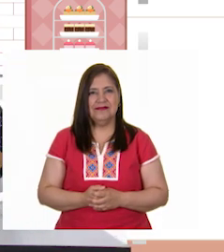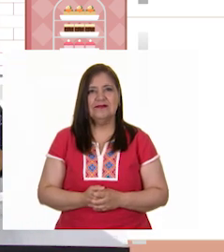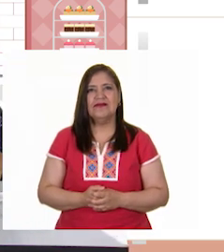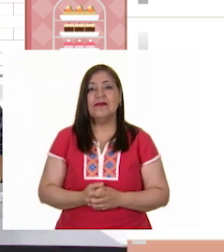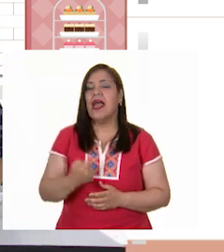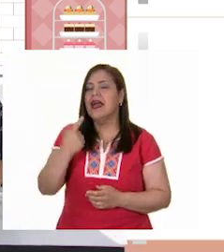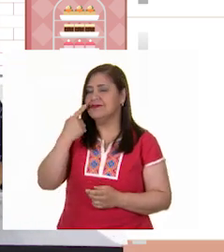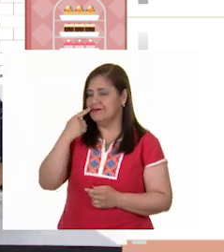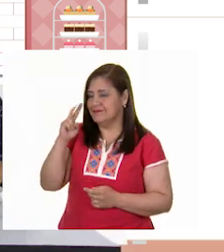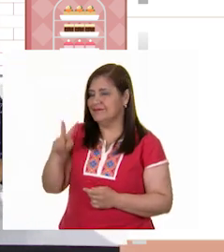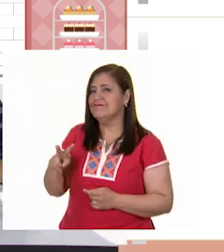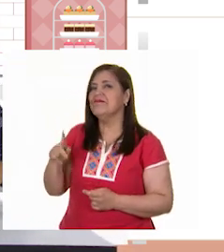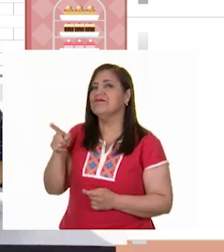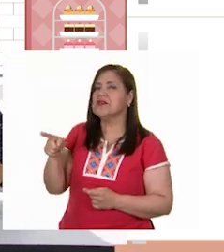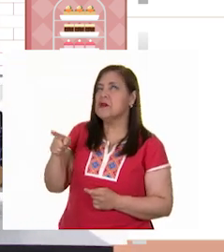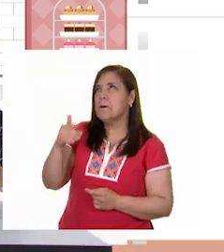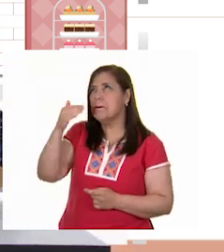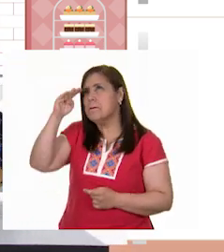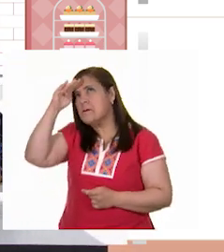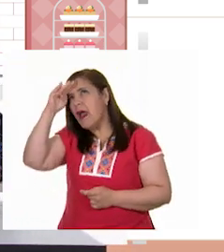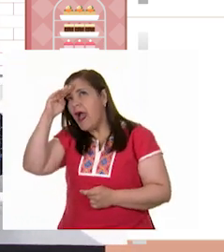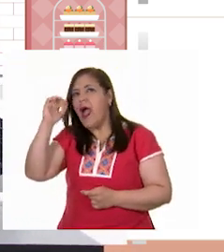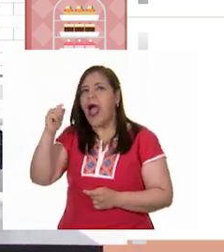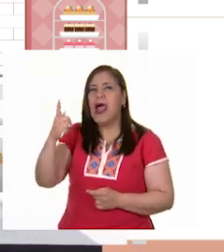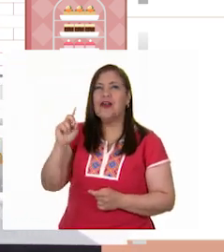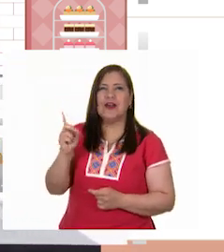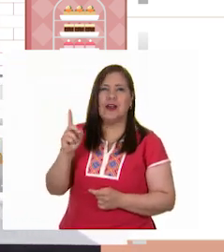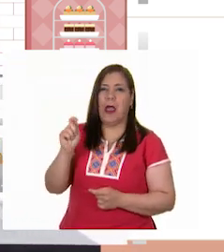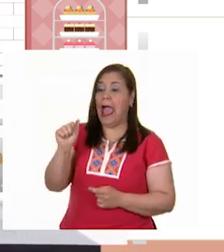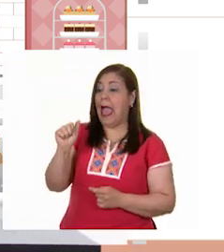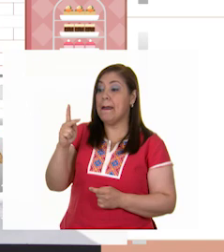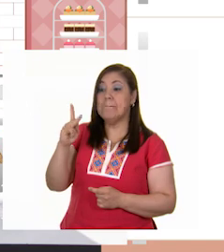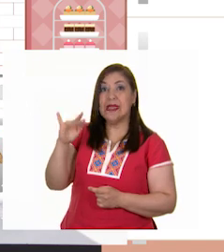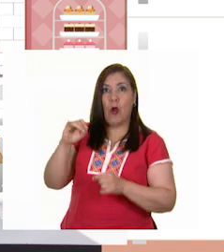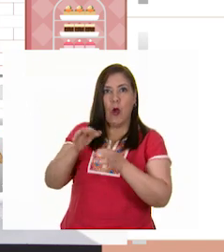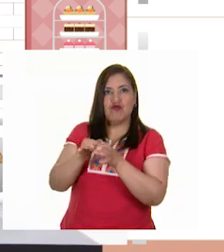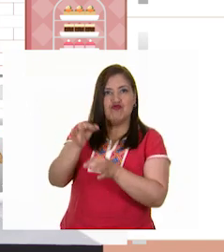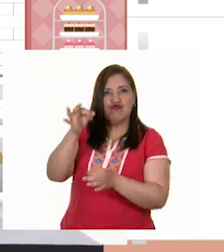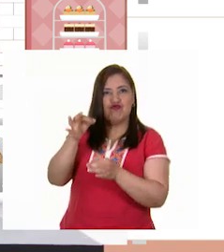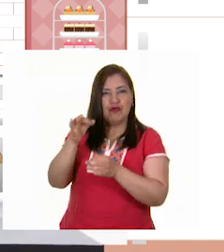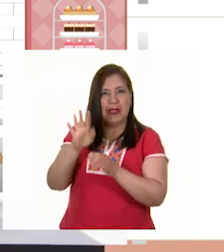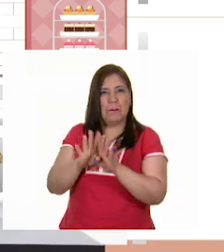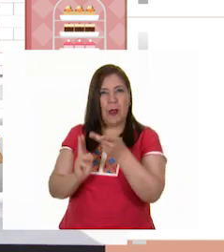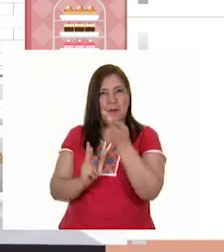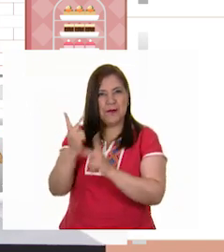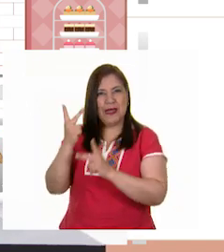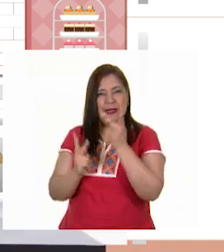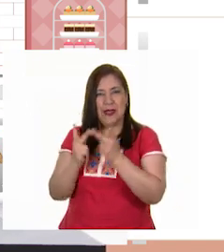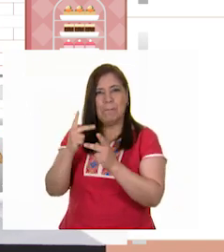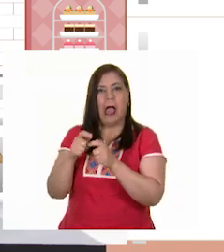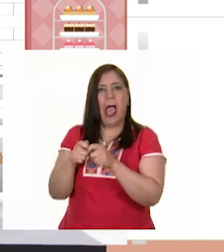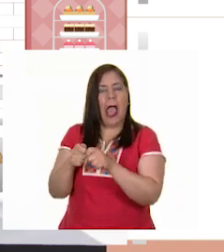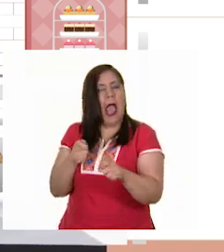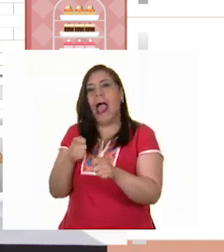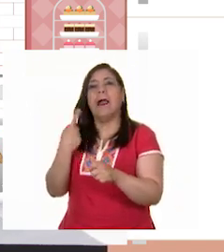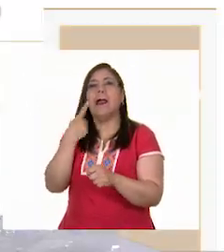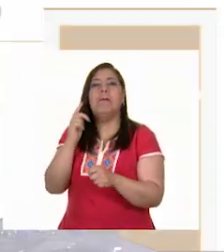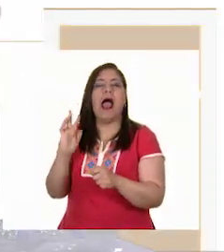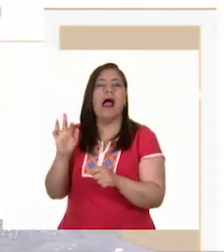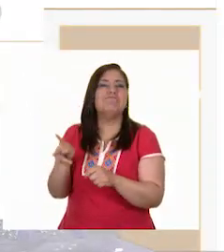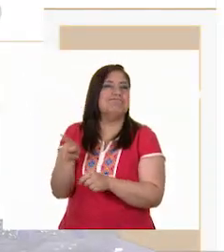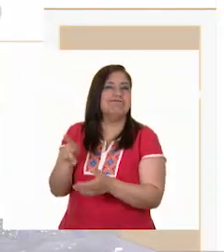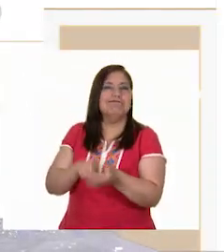Estoy segura que no hubieras pensado que el apio es de los principales objetos que se utilizan para tronar huesos. ¡Escucha!